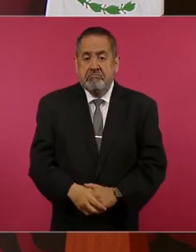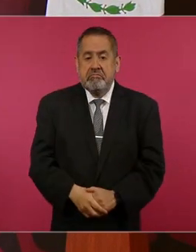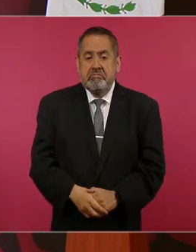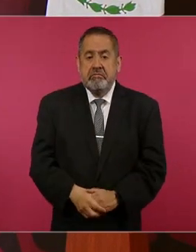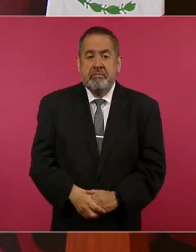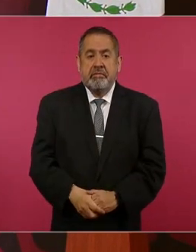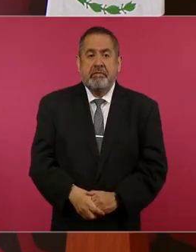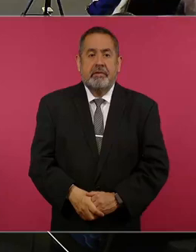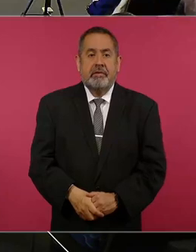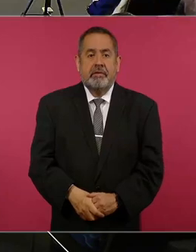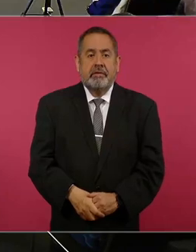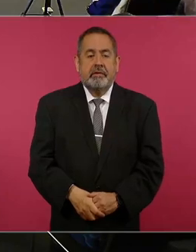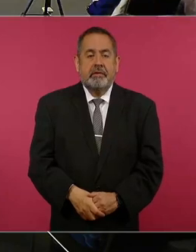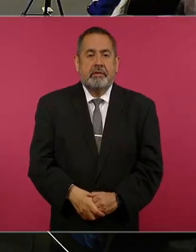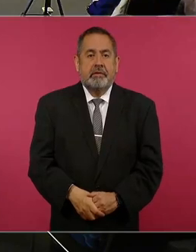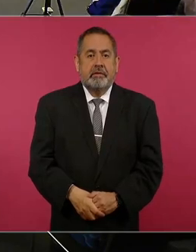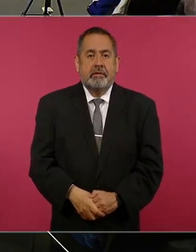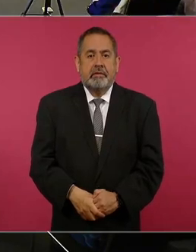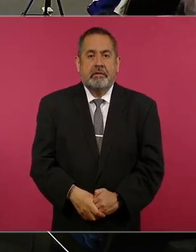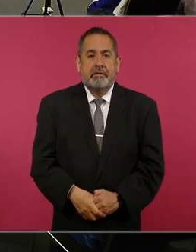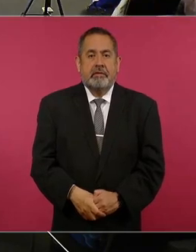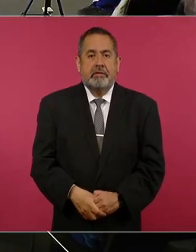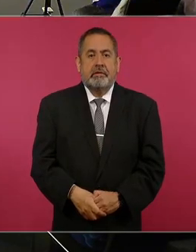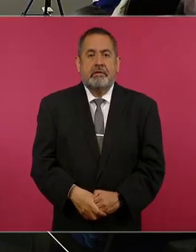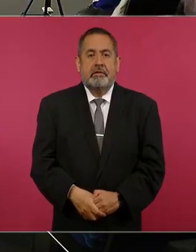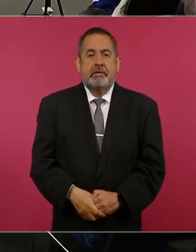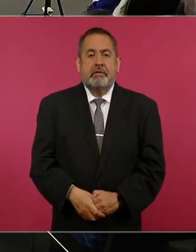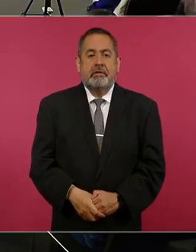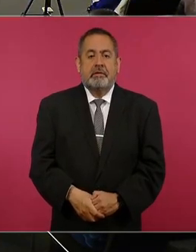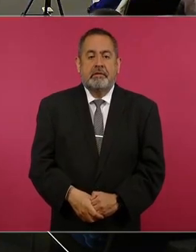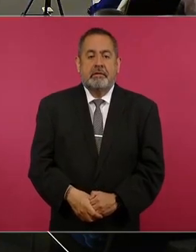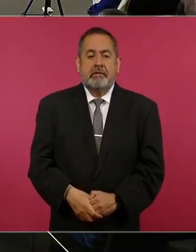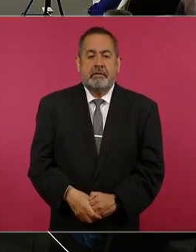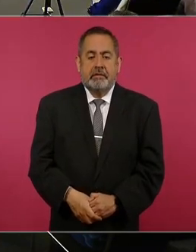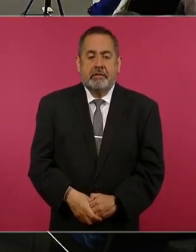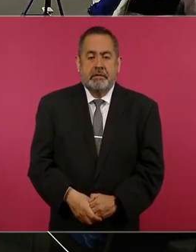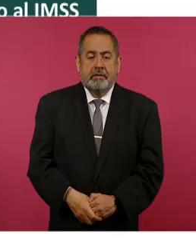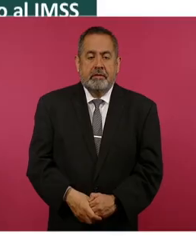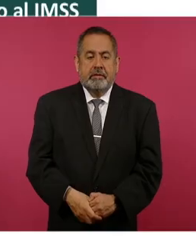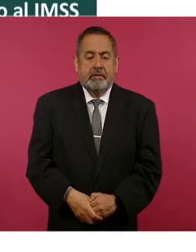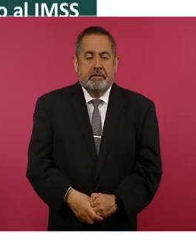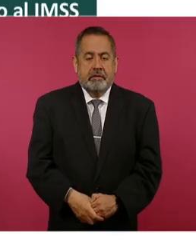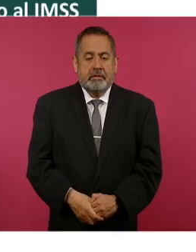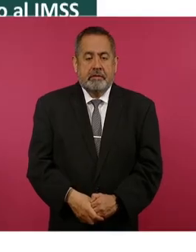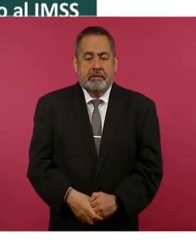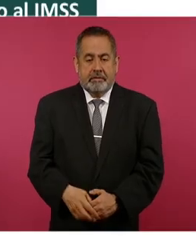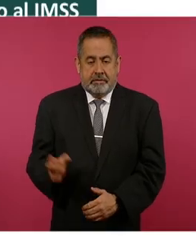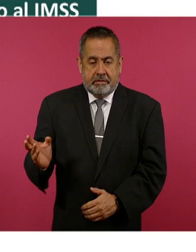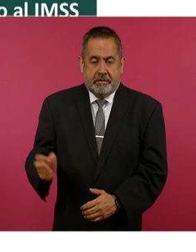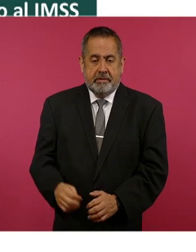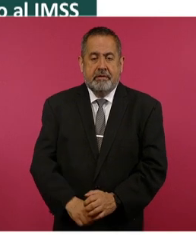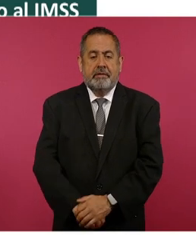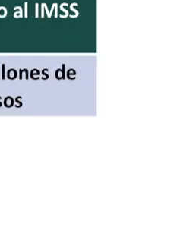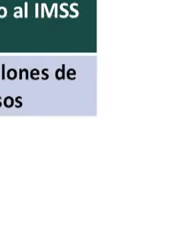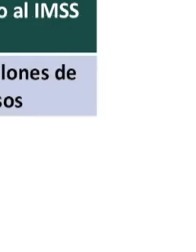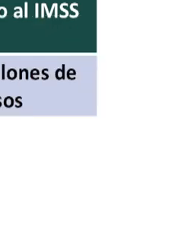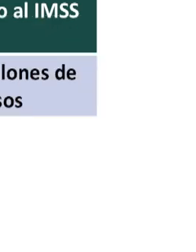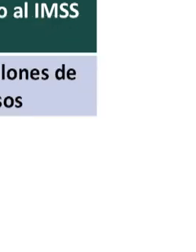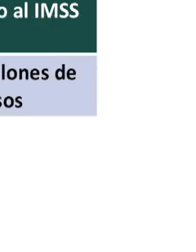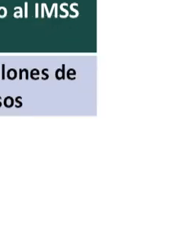¿Cuánto se deberían hacer? Bueno, ¿cuál sería la fecha que ellos tendrían que entregar estos recursos? la fecha, los términos,